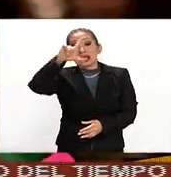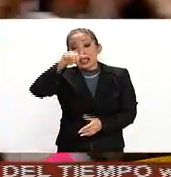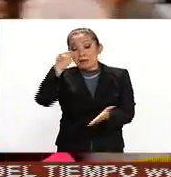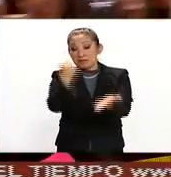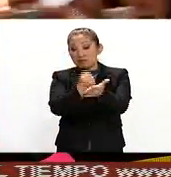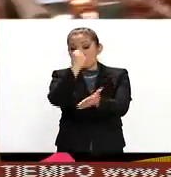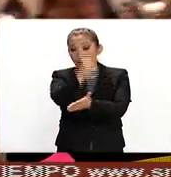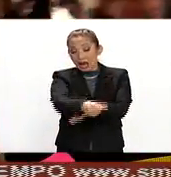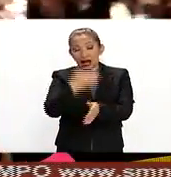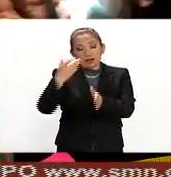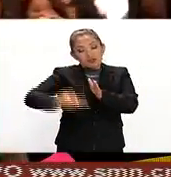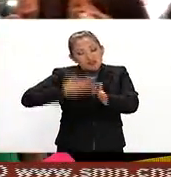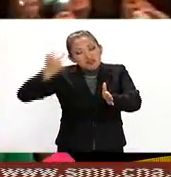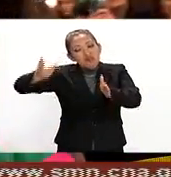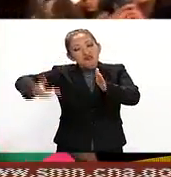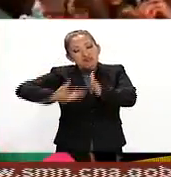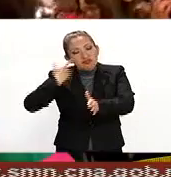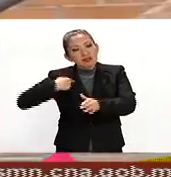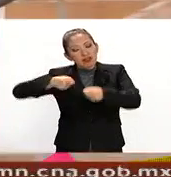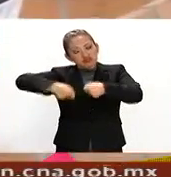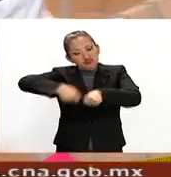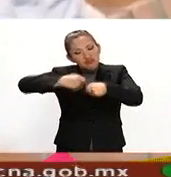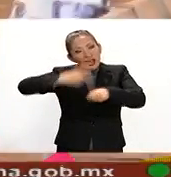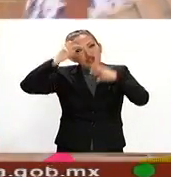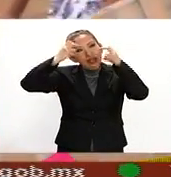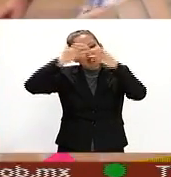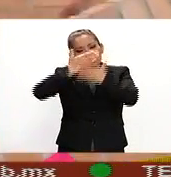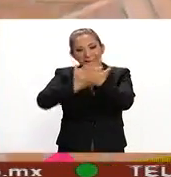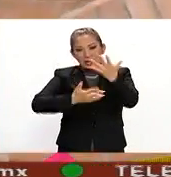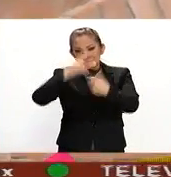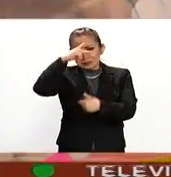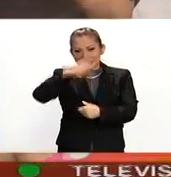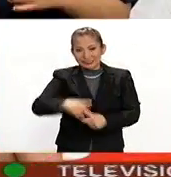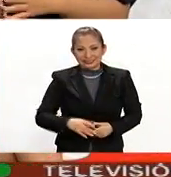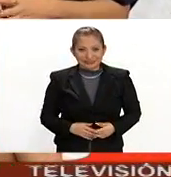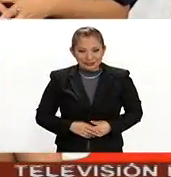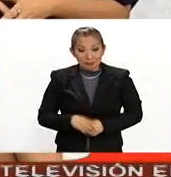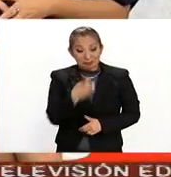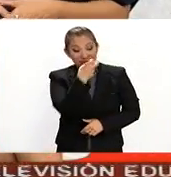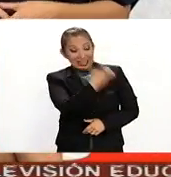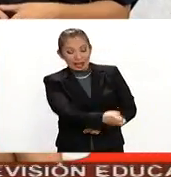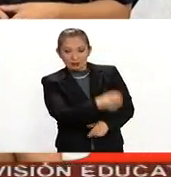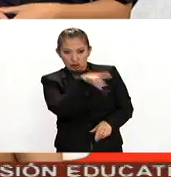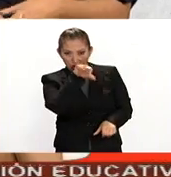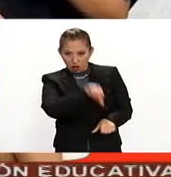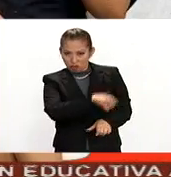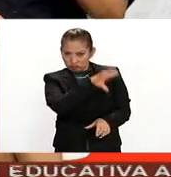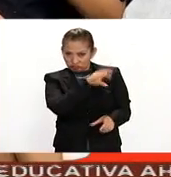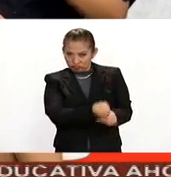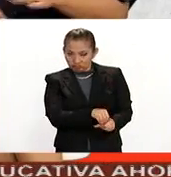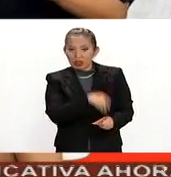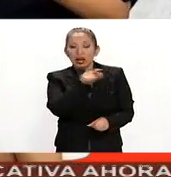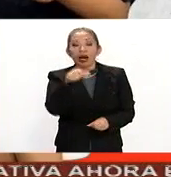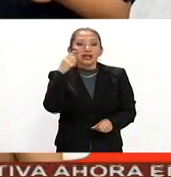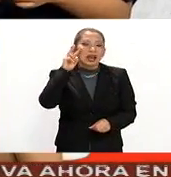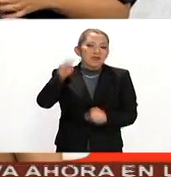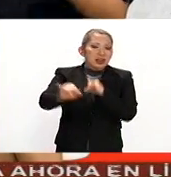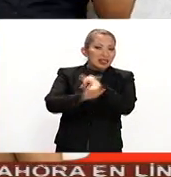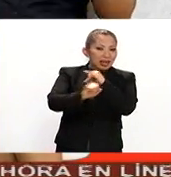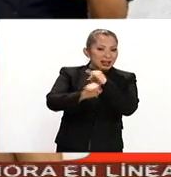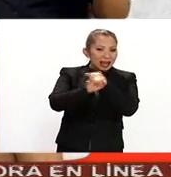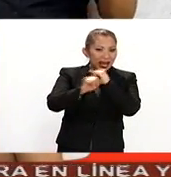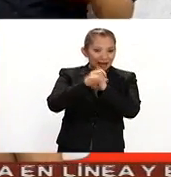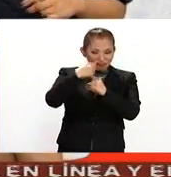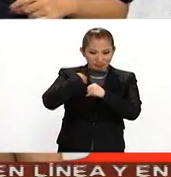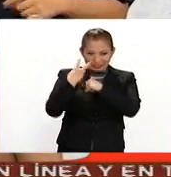que temporada a temporada continúa tejiendo sueños con manos mexicanas. Esto fue todo por hoy. Me pueden seguir en mis redes sociales